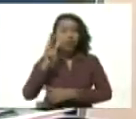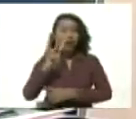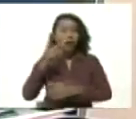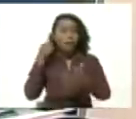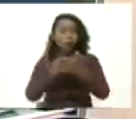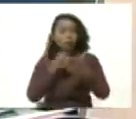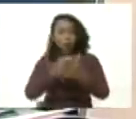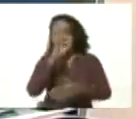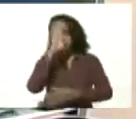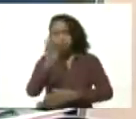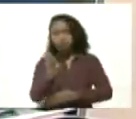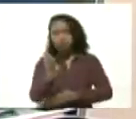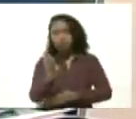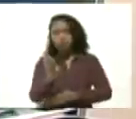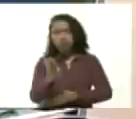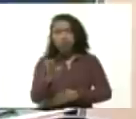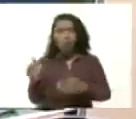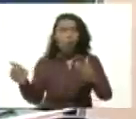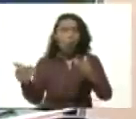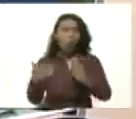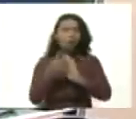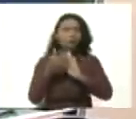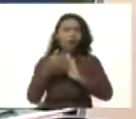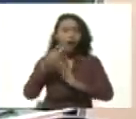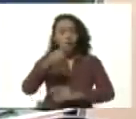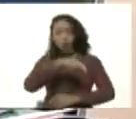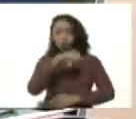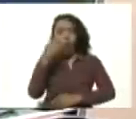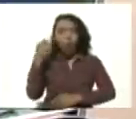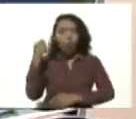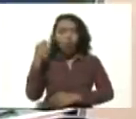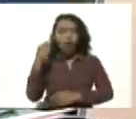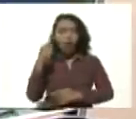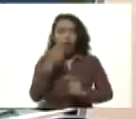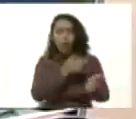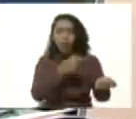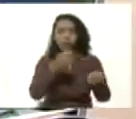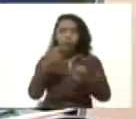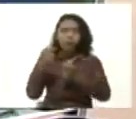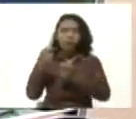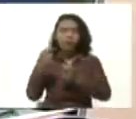directo contra las drogas, el tráfico ilícito de drogas. Y